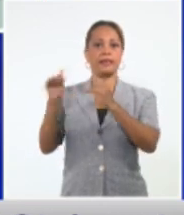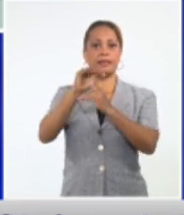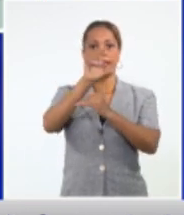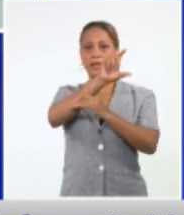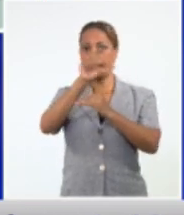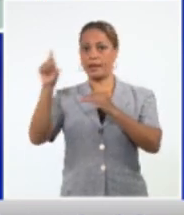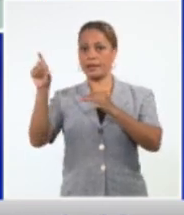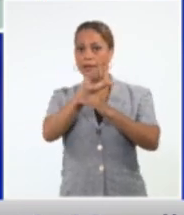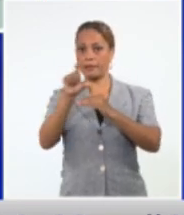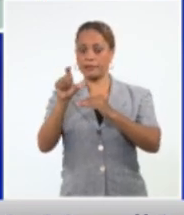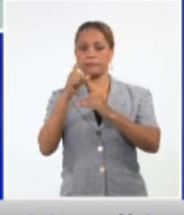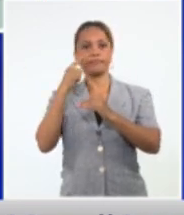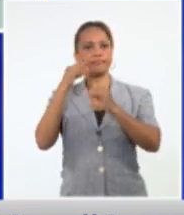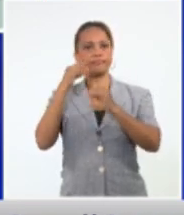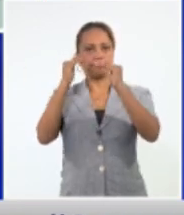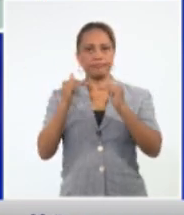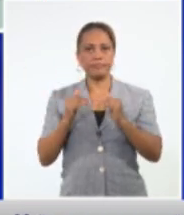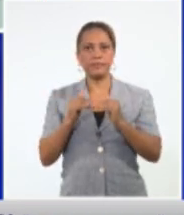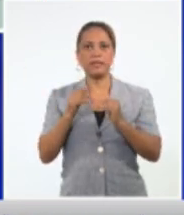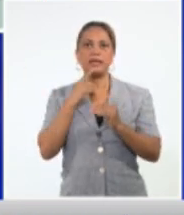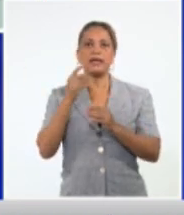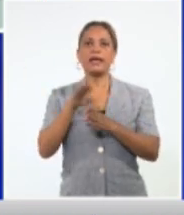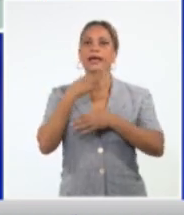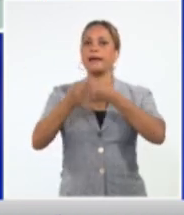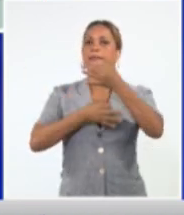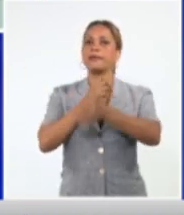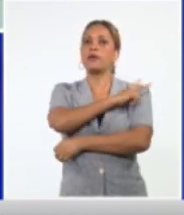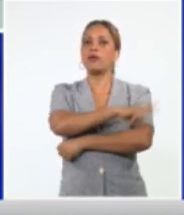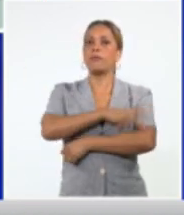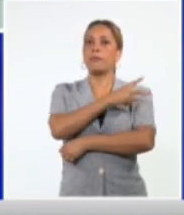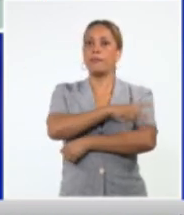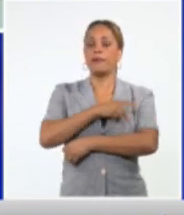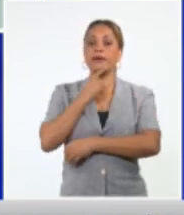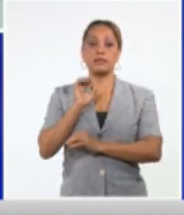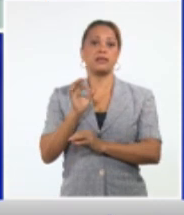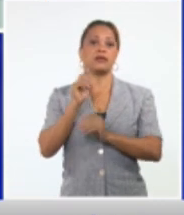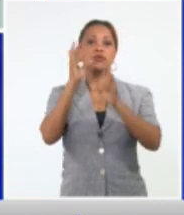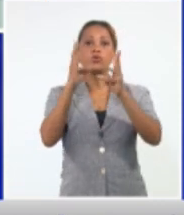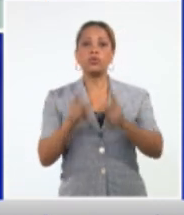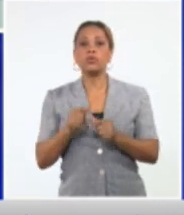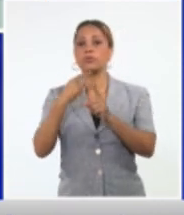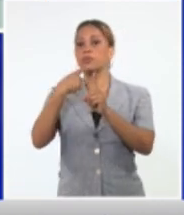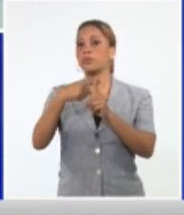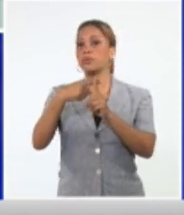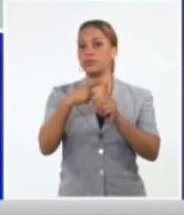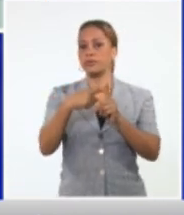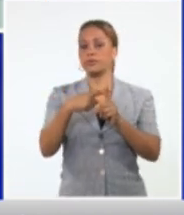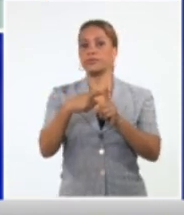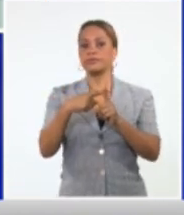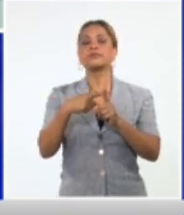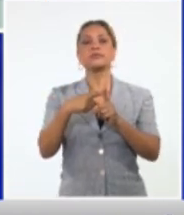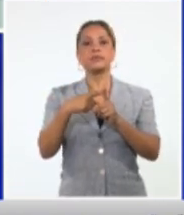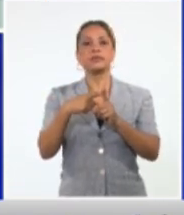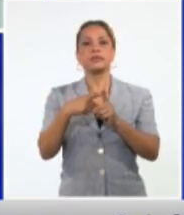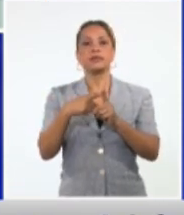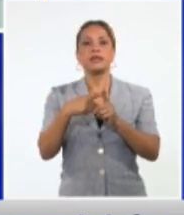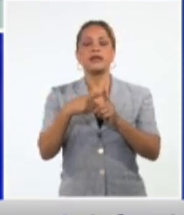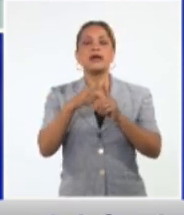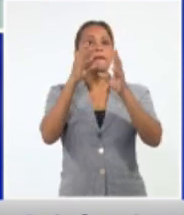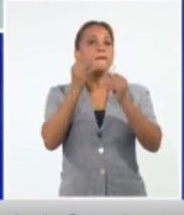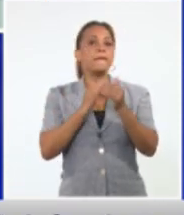India, Brasil, Reino Unido y Rusia, con los mayor número de casos acumulados y con el mayor número